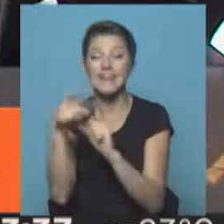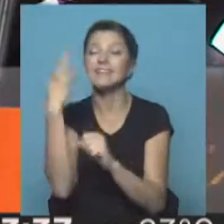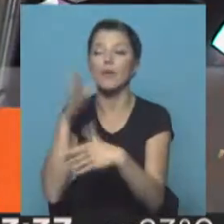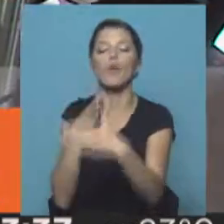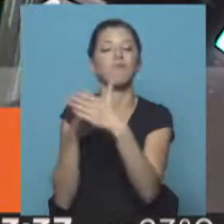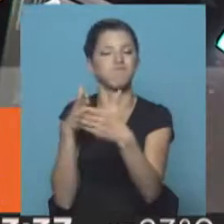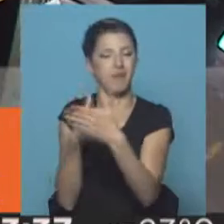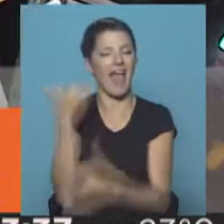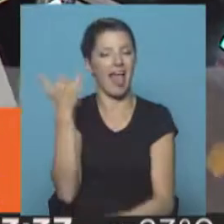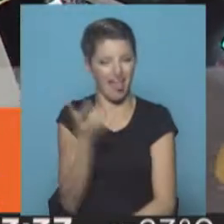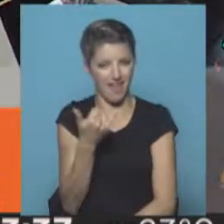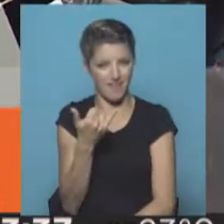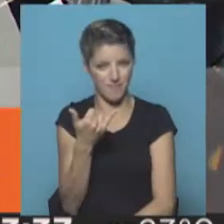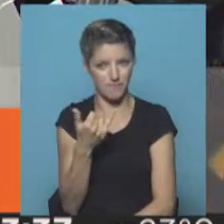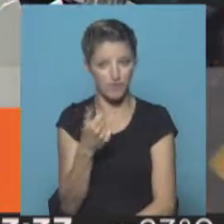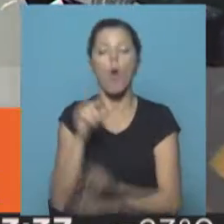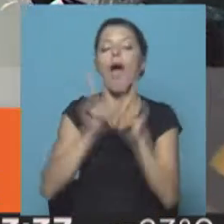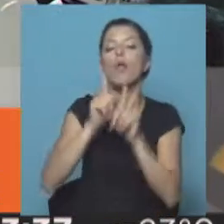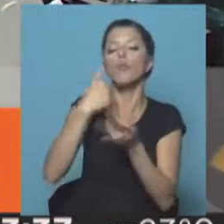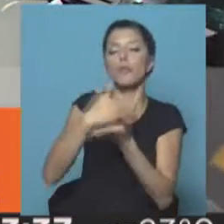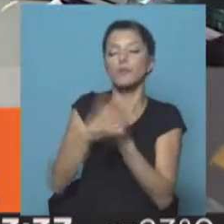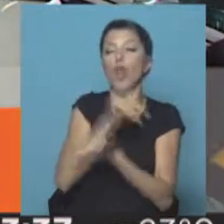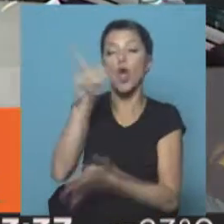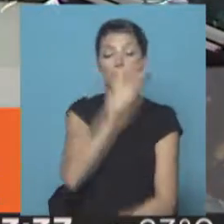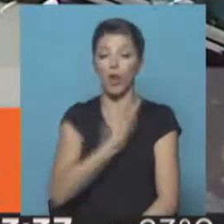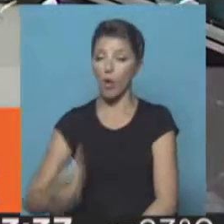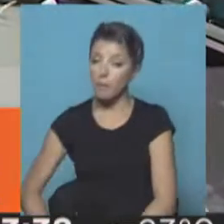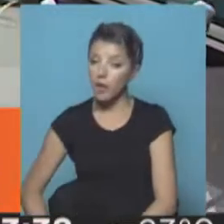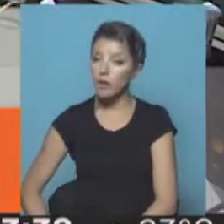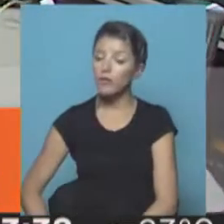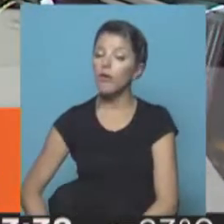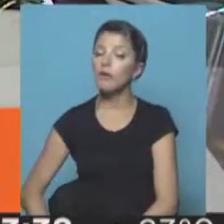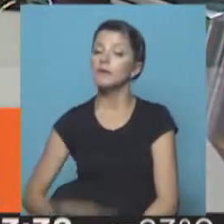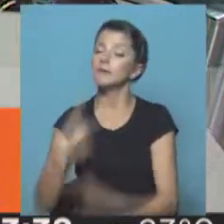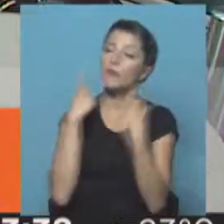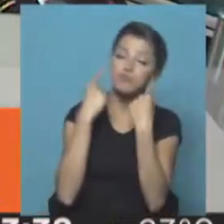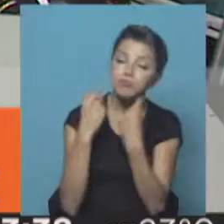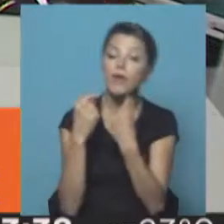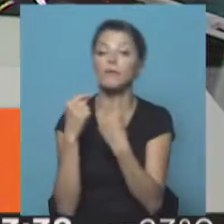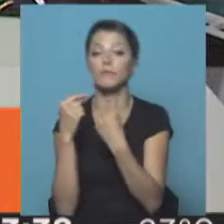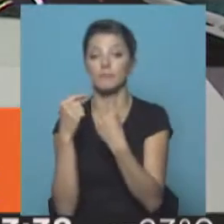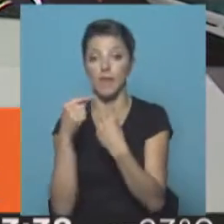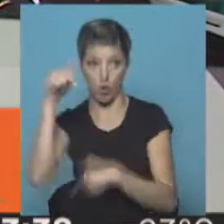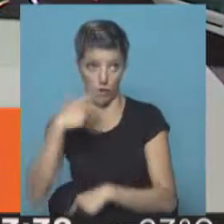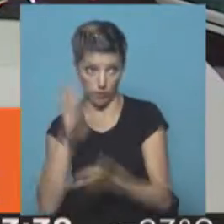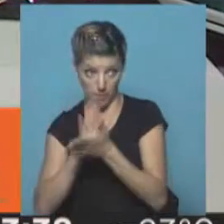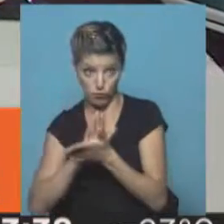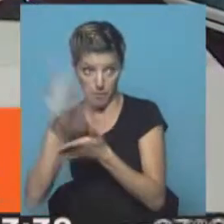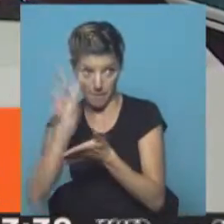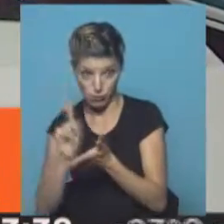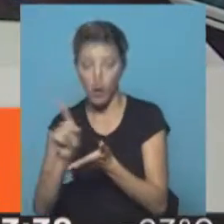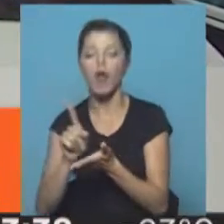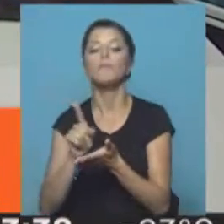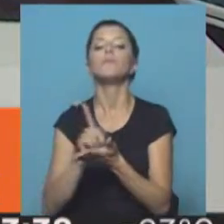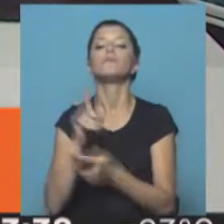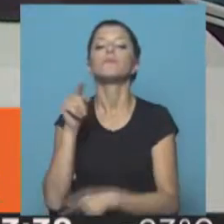porque inclusive hubo sectores de la oposición que han cuestionado, y de la oposición de Venezuela, estamos hablando ahora, que han cuestionado